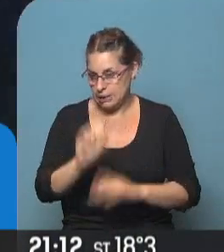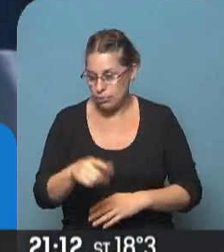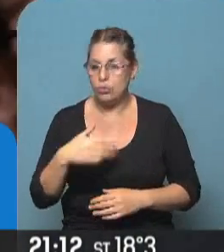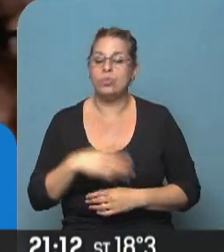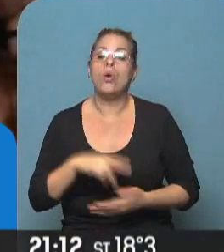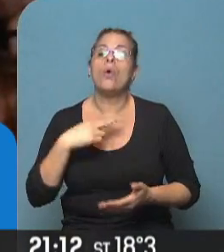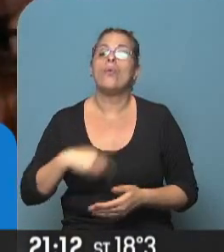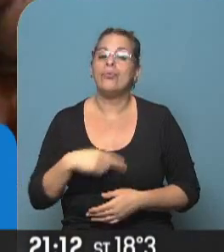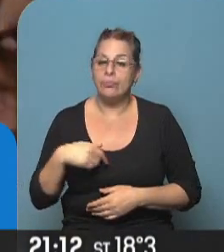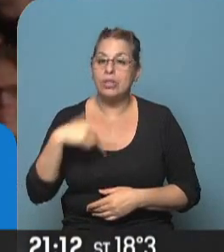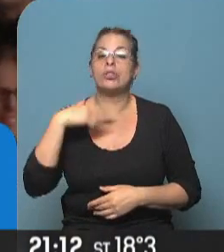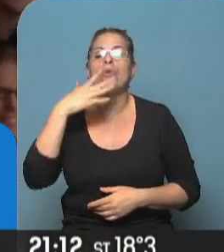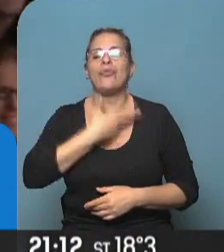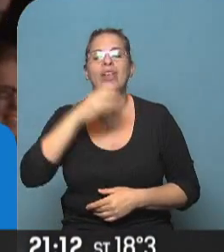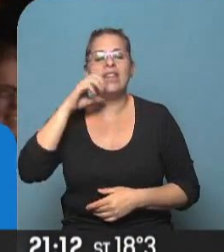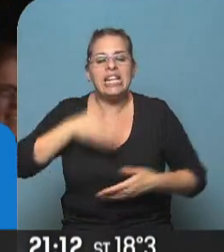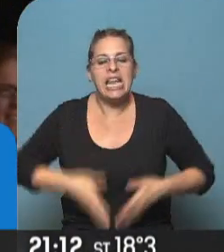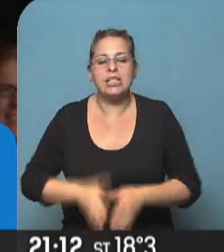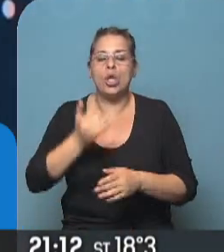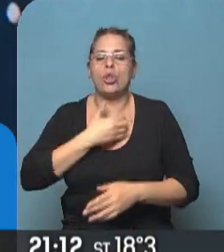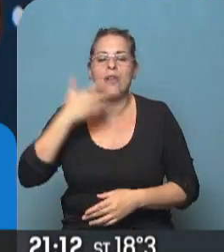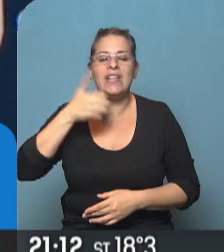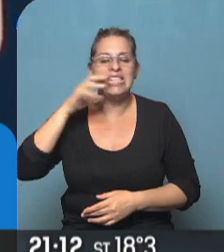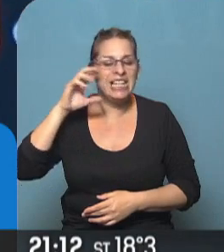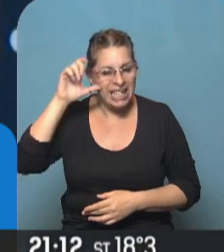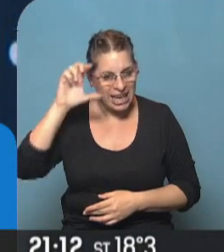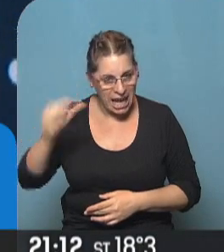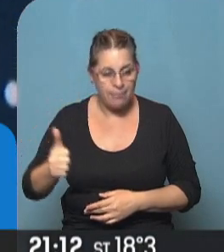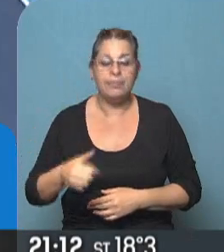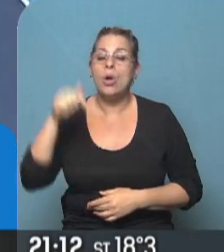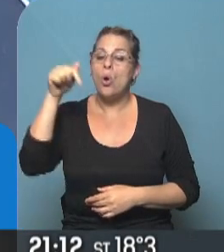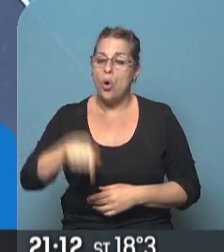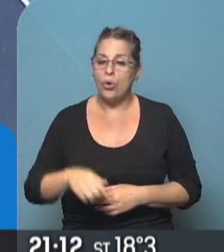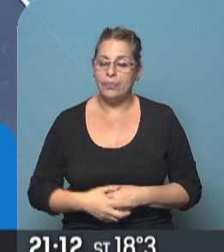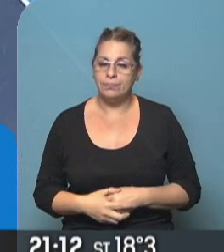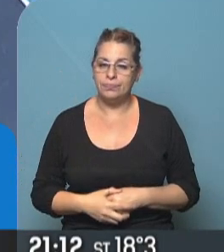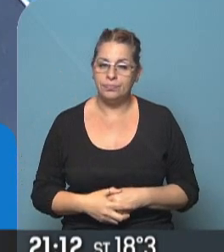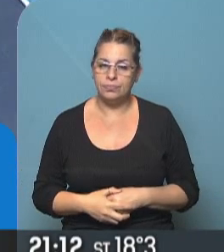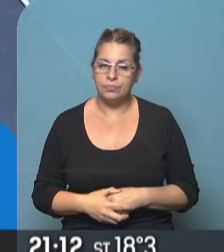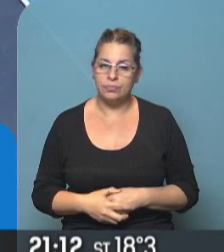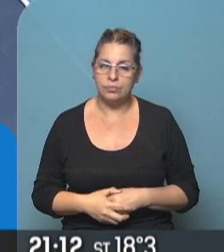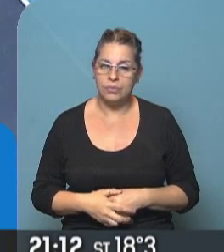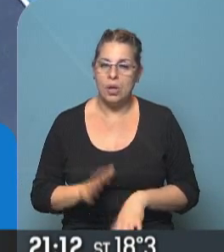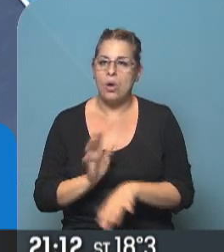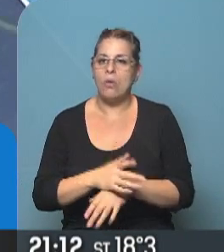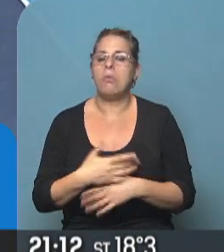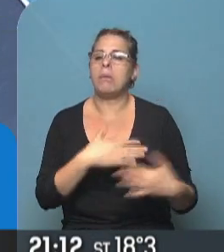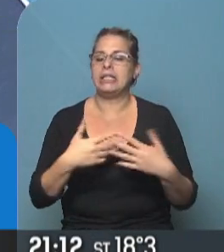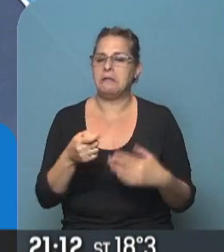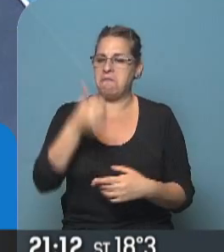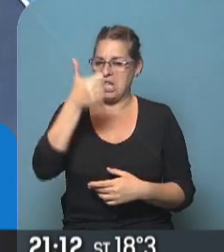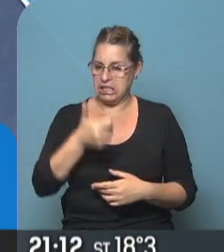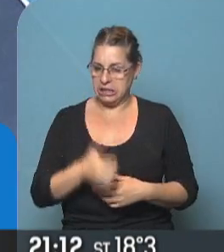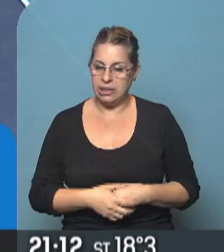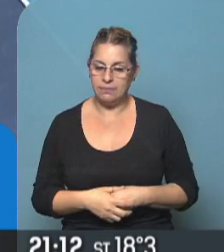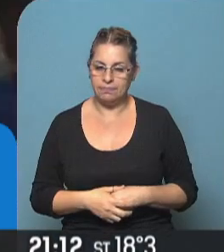suizo Roger Federer, nacido en Basilea. Hoy fue un trámite bastante sencillo para tener